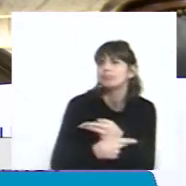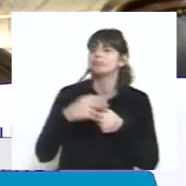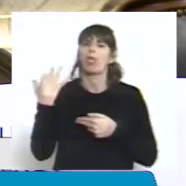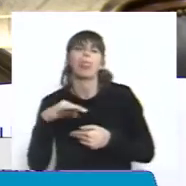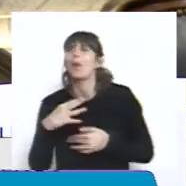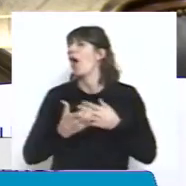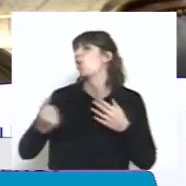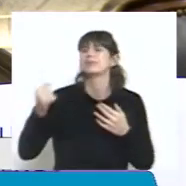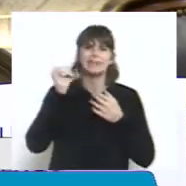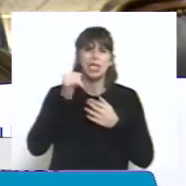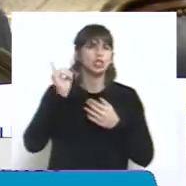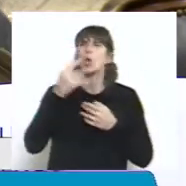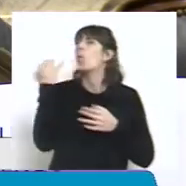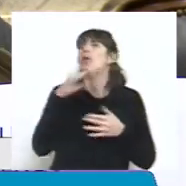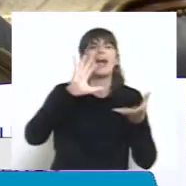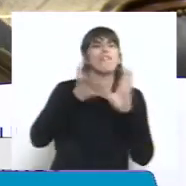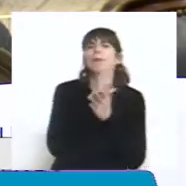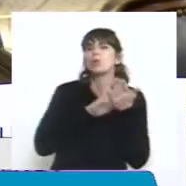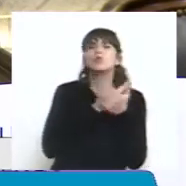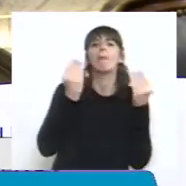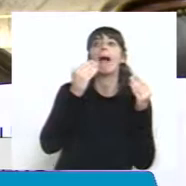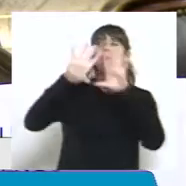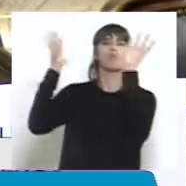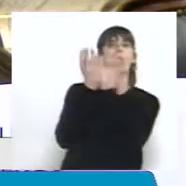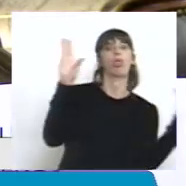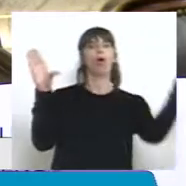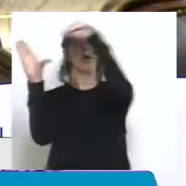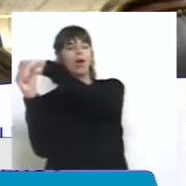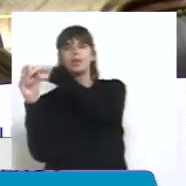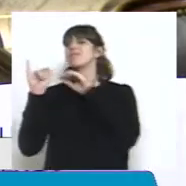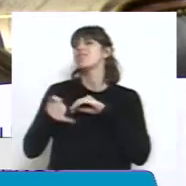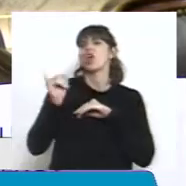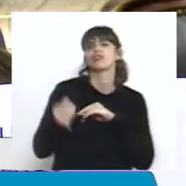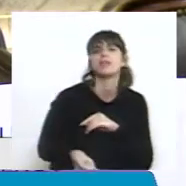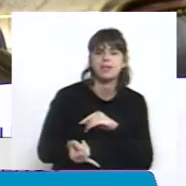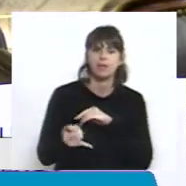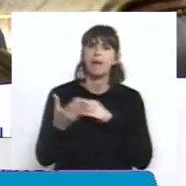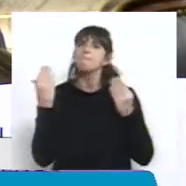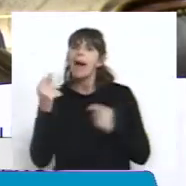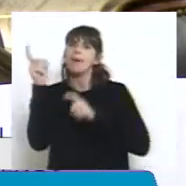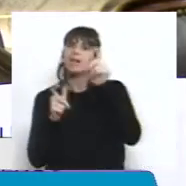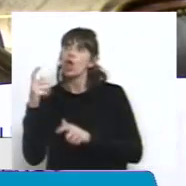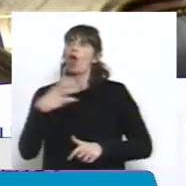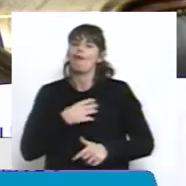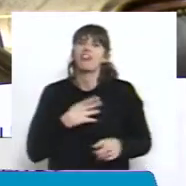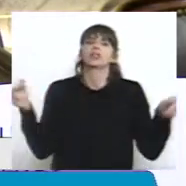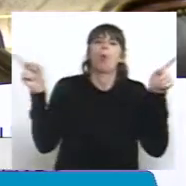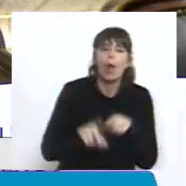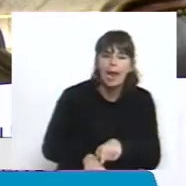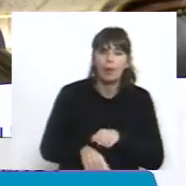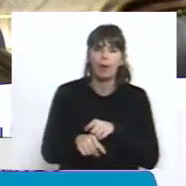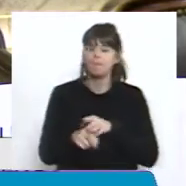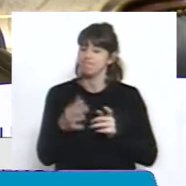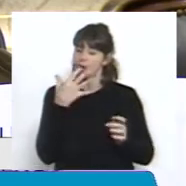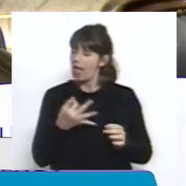lograr insertarse en el mundo y como la opción para reducir la incertidumbre, que por otro lado no sabemos de